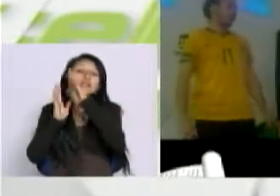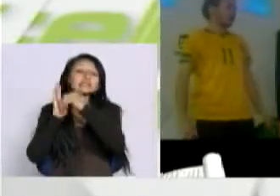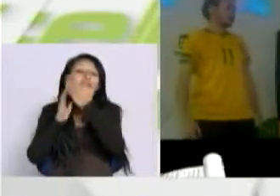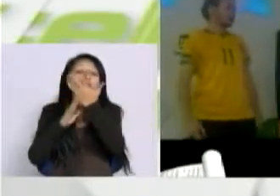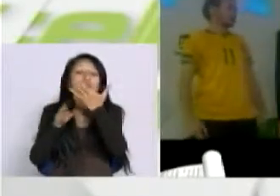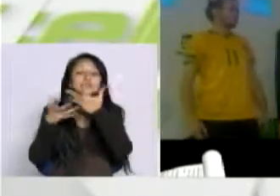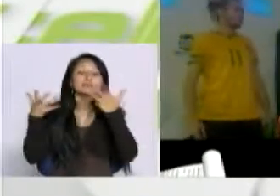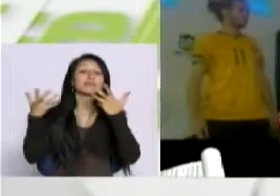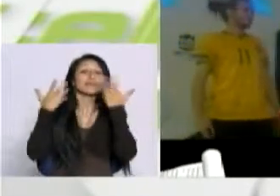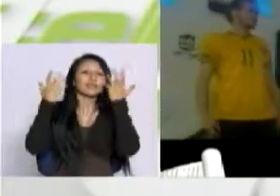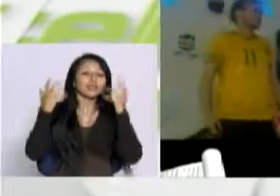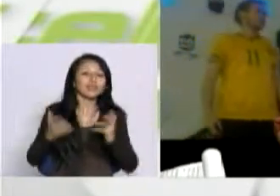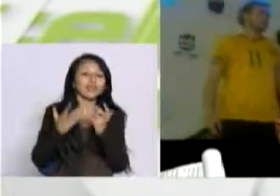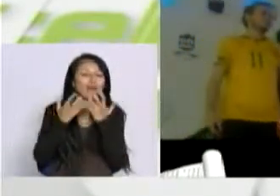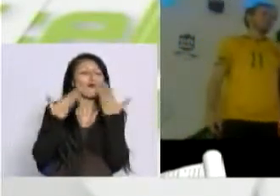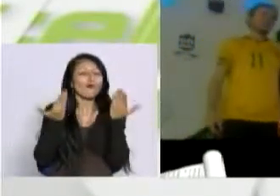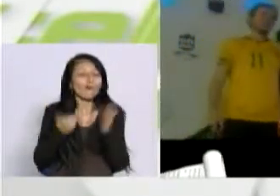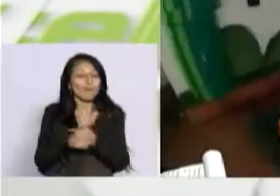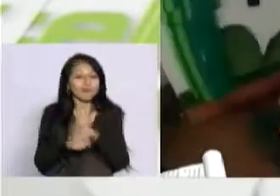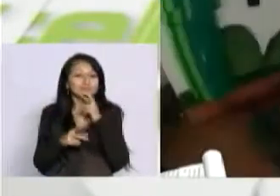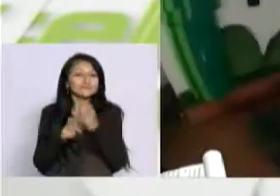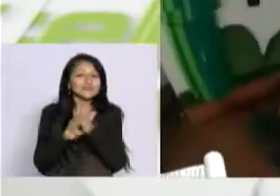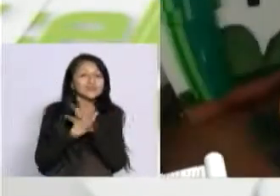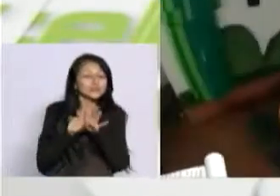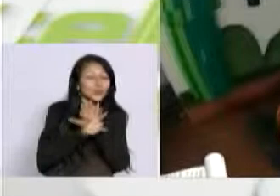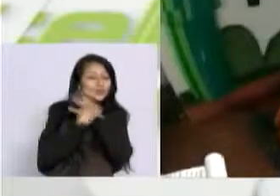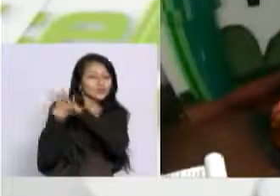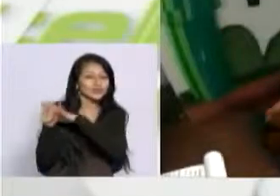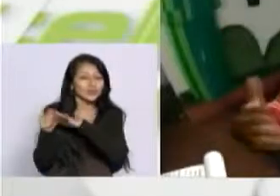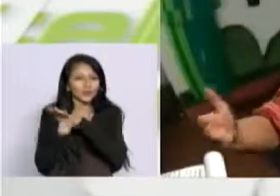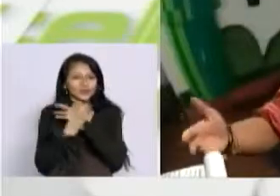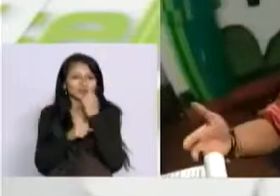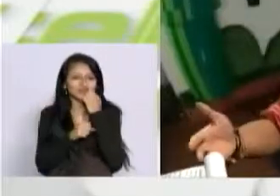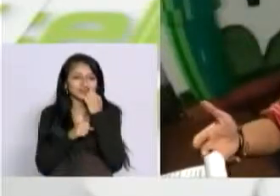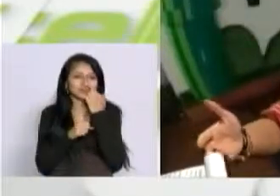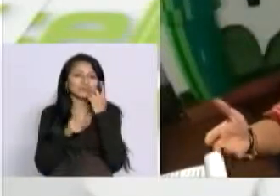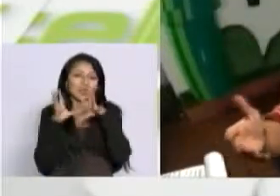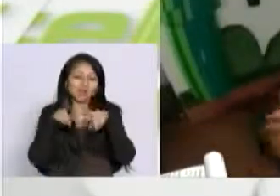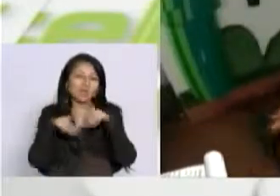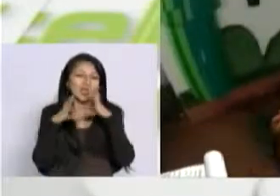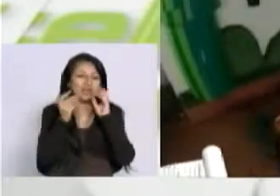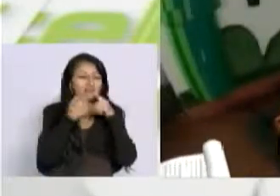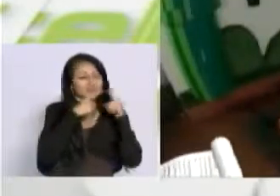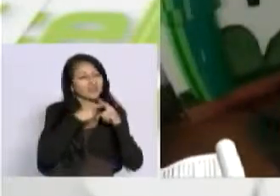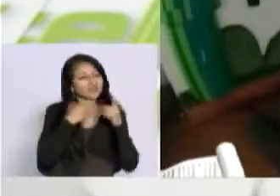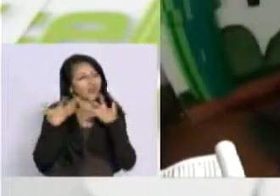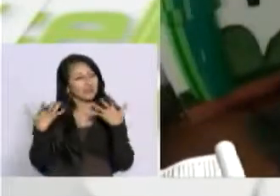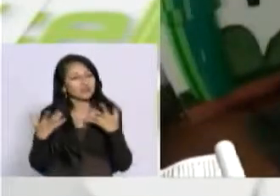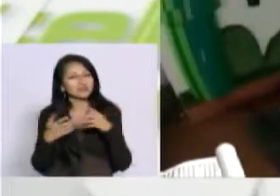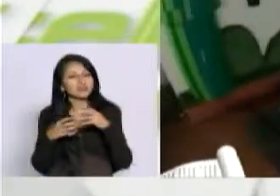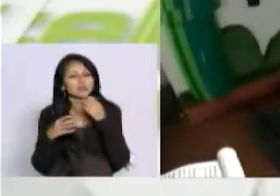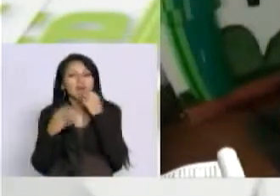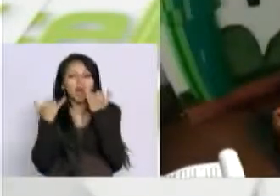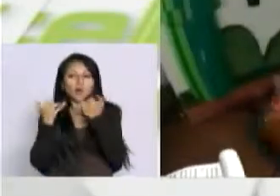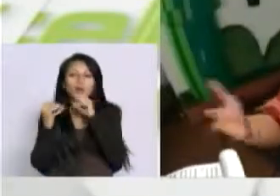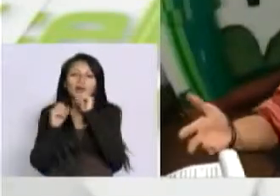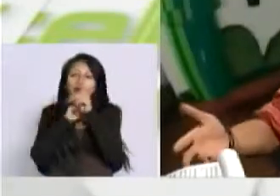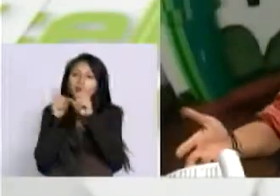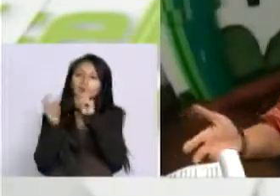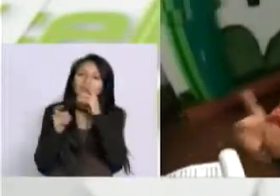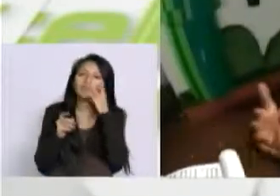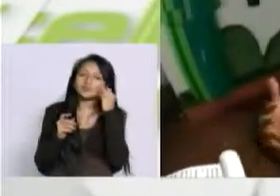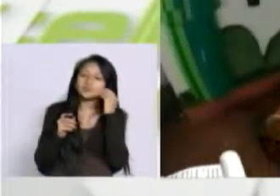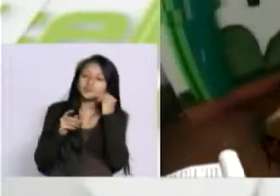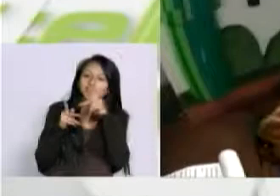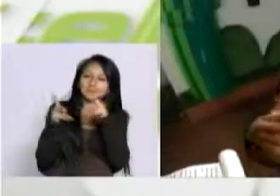de la cotidianidad de una manera diferente, con personas que ya han vivido todo ese tipo de cosas. Nosotros no somos tan adolescentes, ya